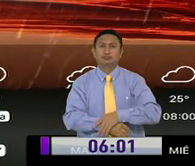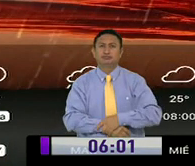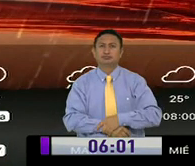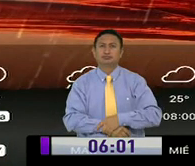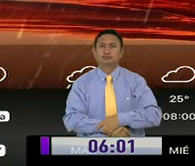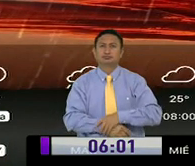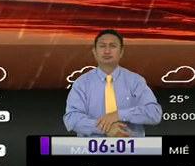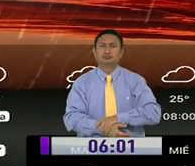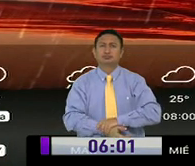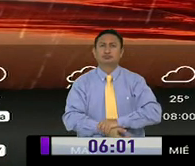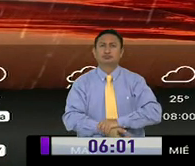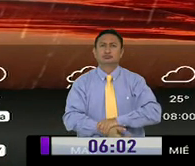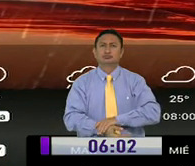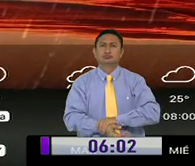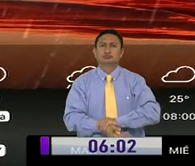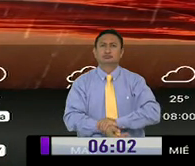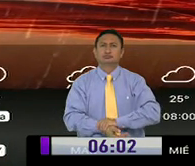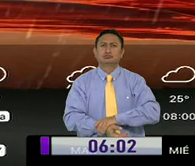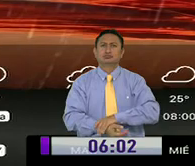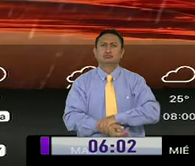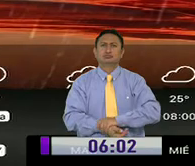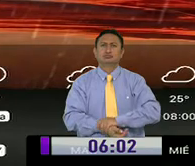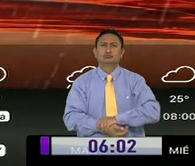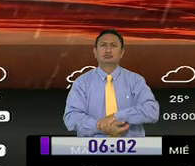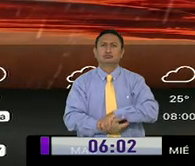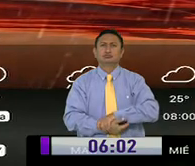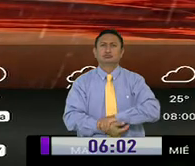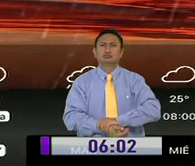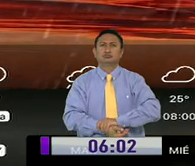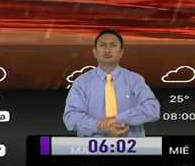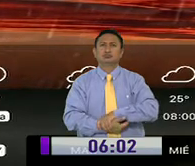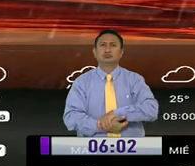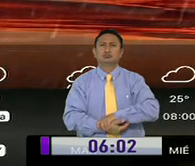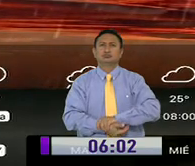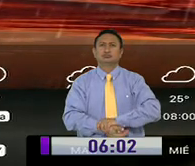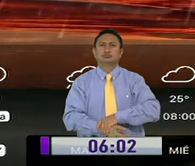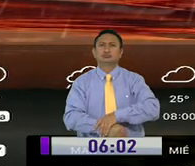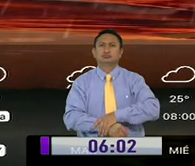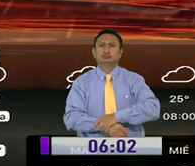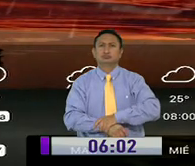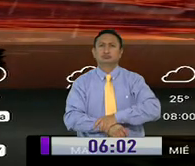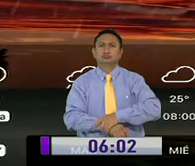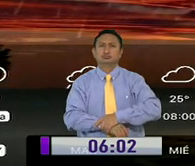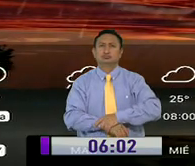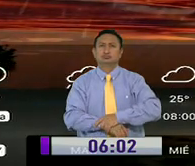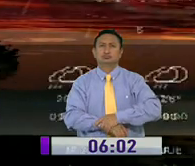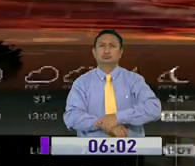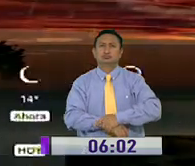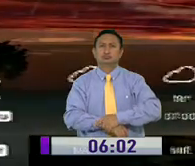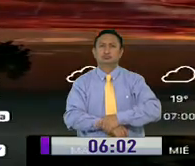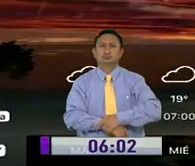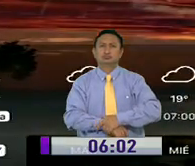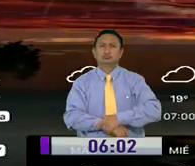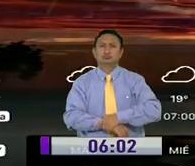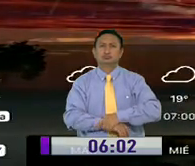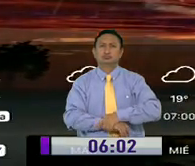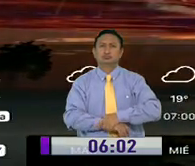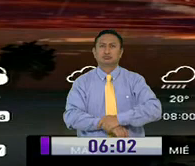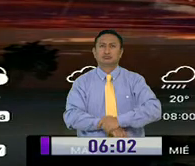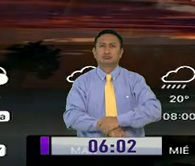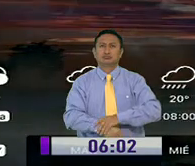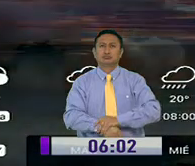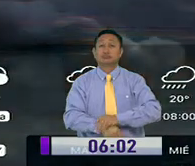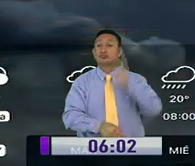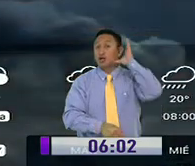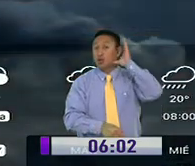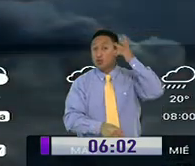24 grados centígrados, sensación de 26 grados, pues chubascos en la zona, posibilidades de precipitaciones, 72%